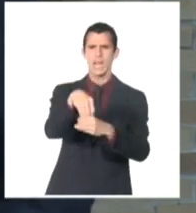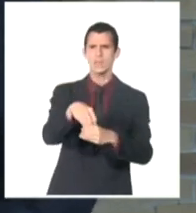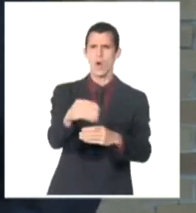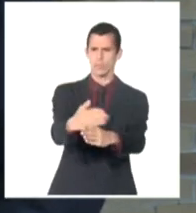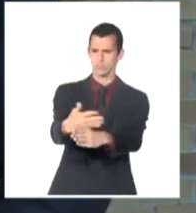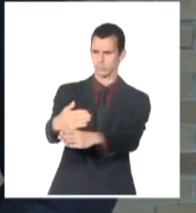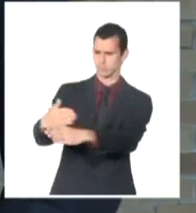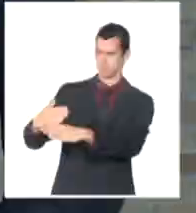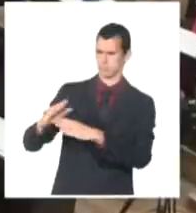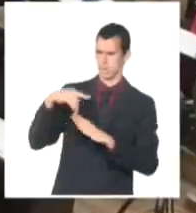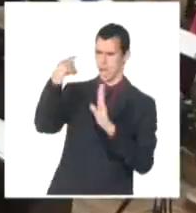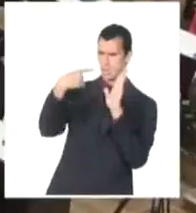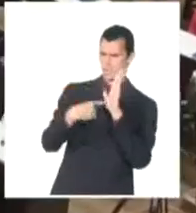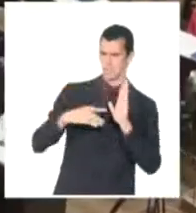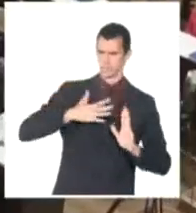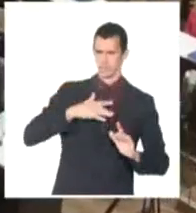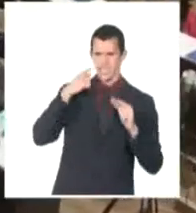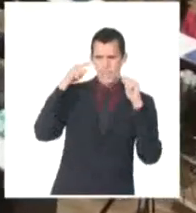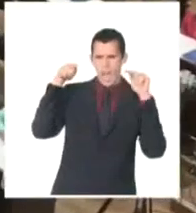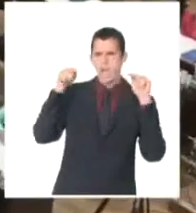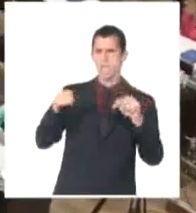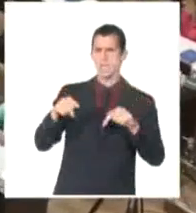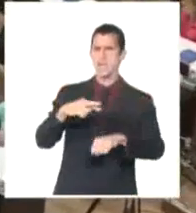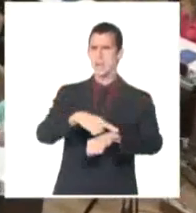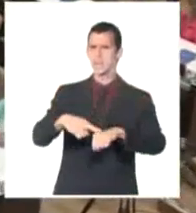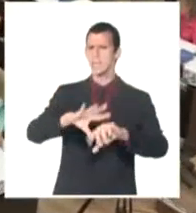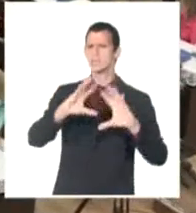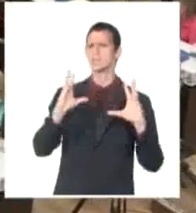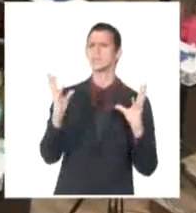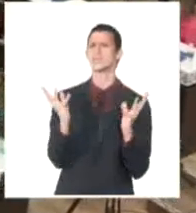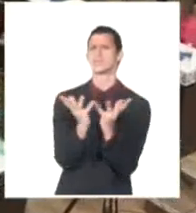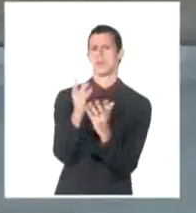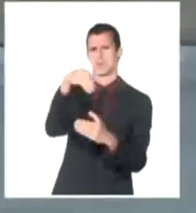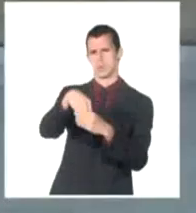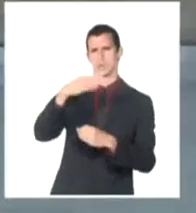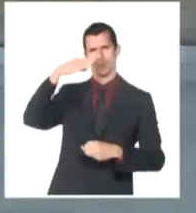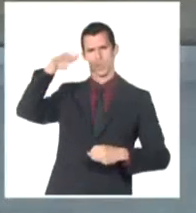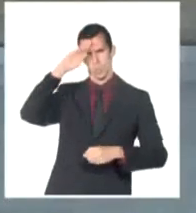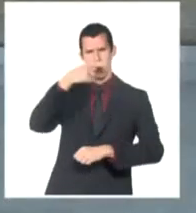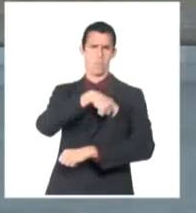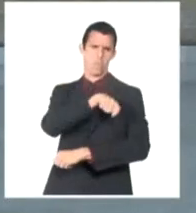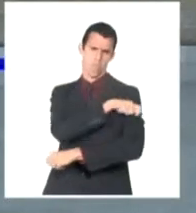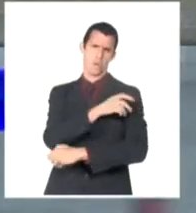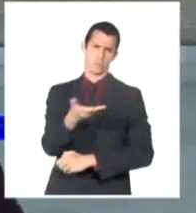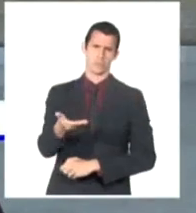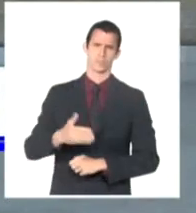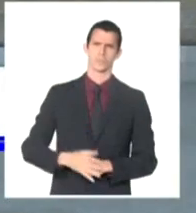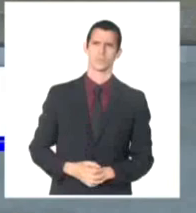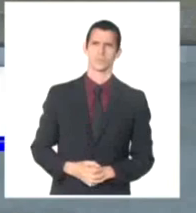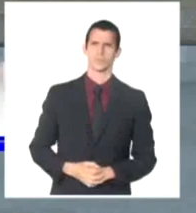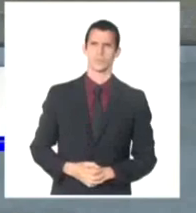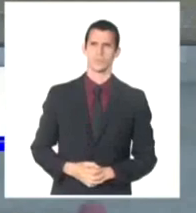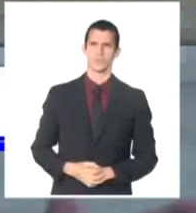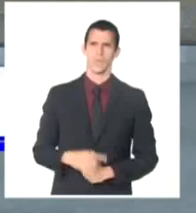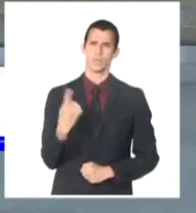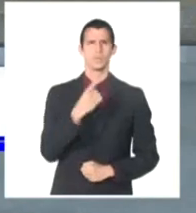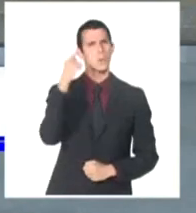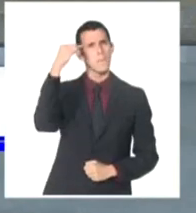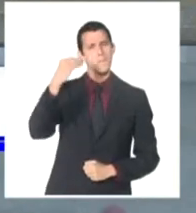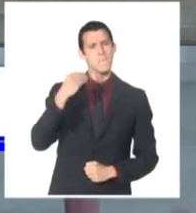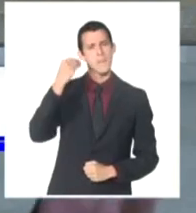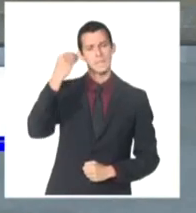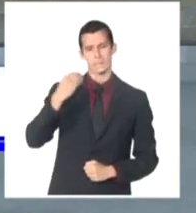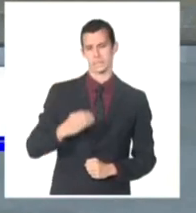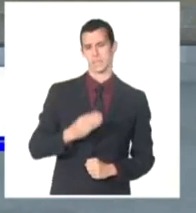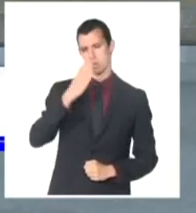guiar al país por el camino del progreso. Nosotros tenemos una demanda social de pueblo que es más que sueño, es necesidad real de un mejor